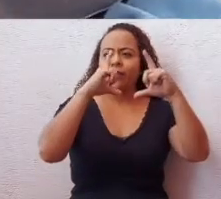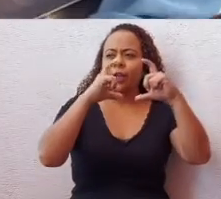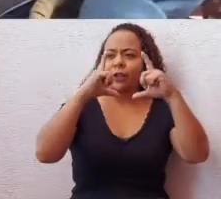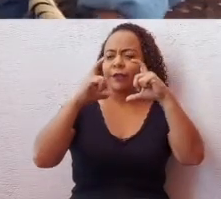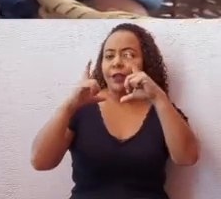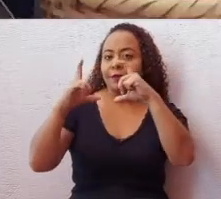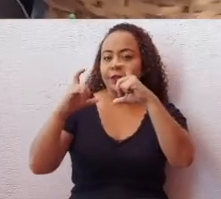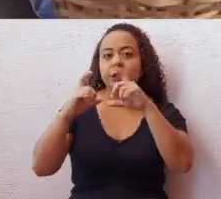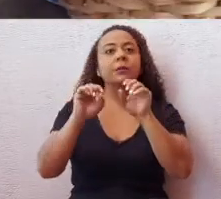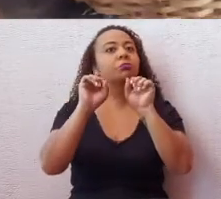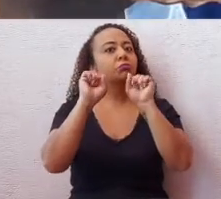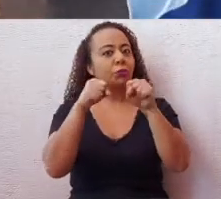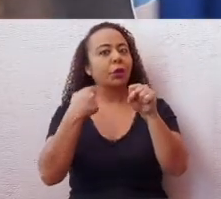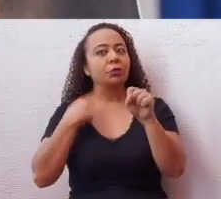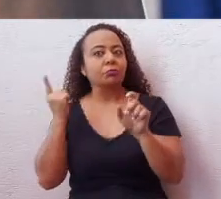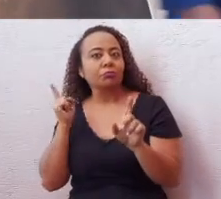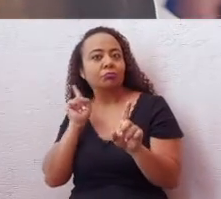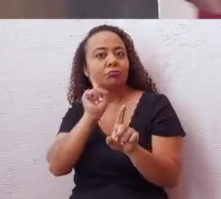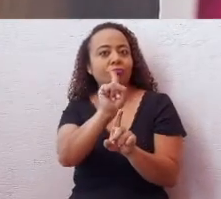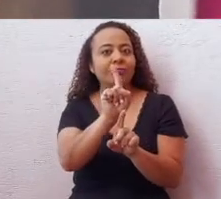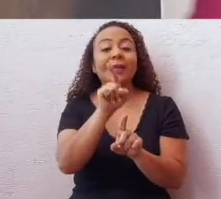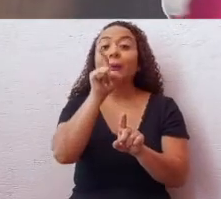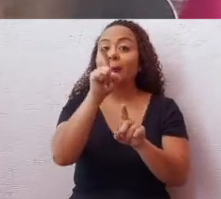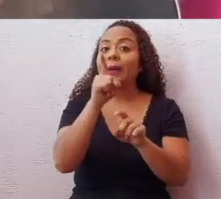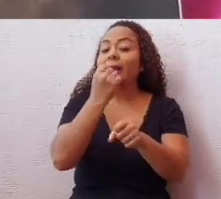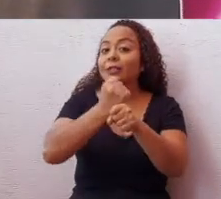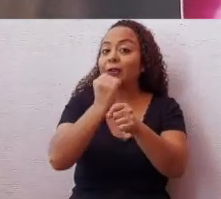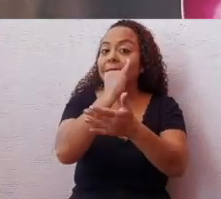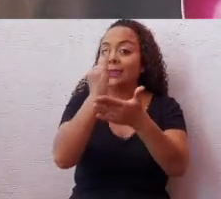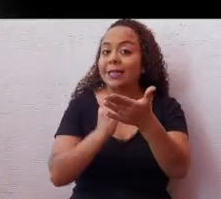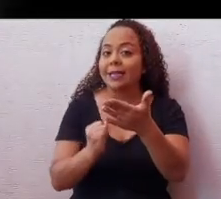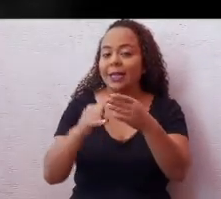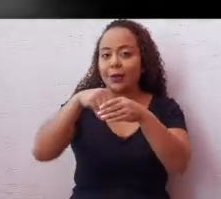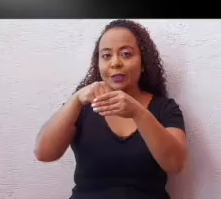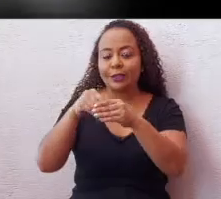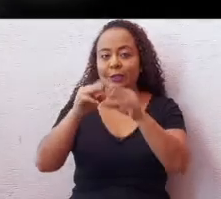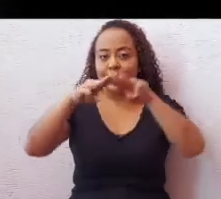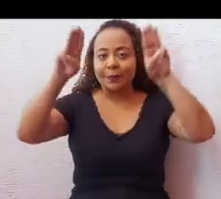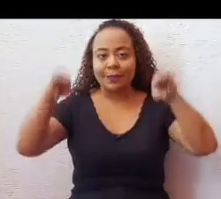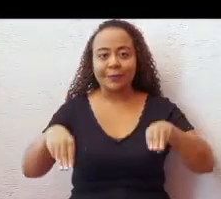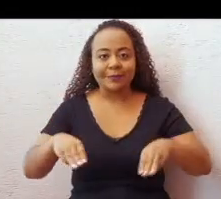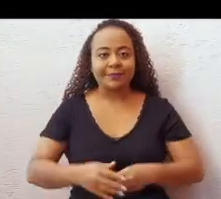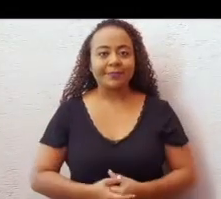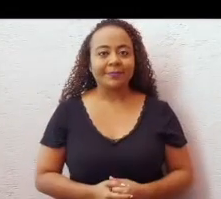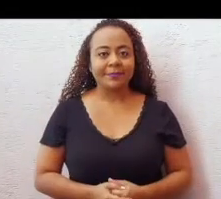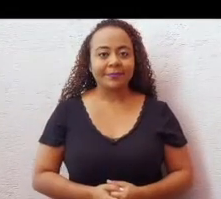fotográfico en el que se puede ser parte de una de las obras de la colección del museo